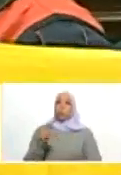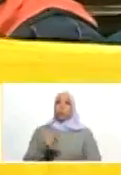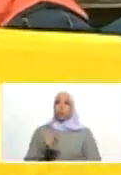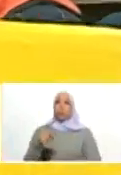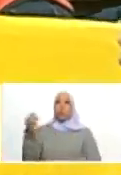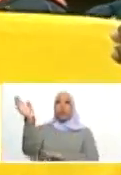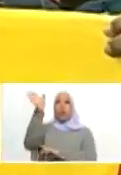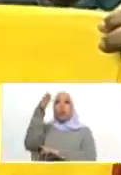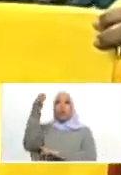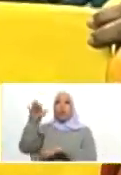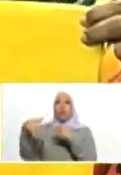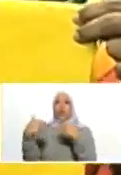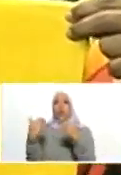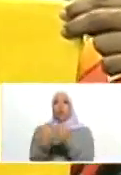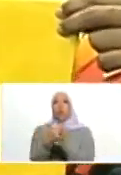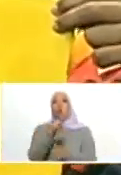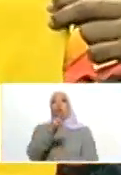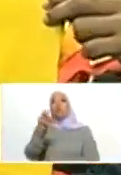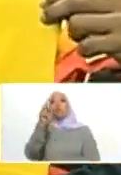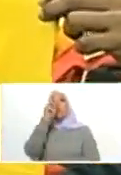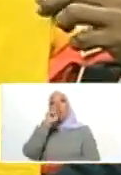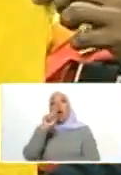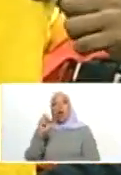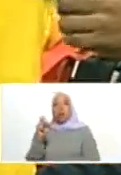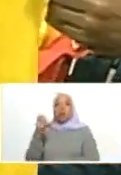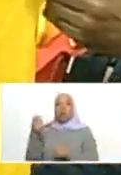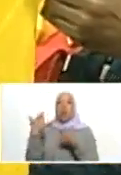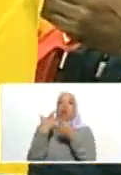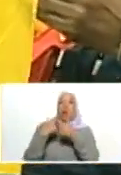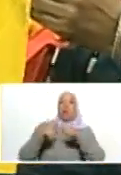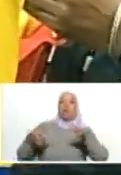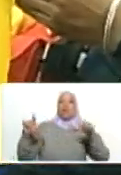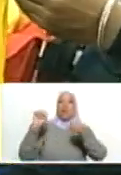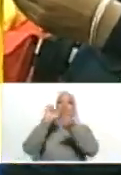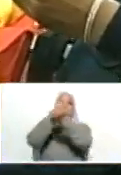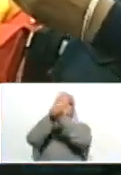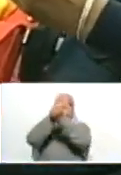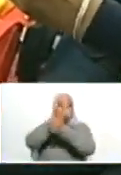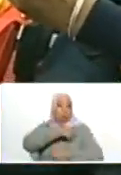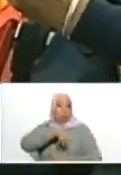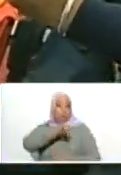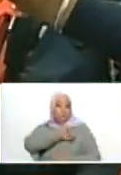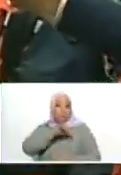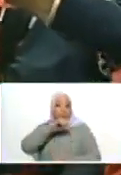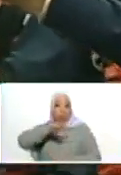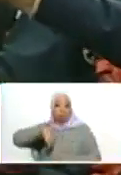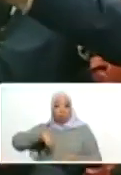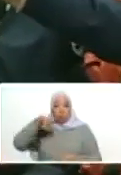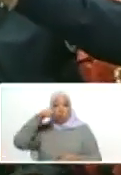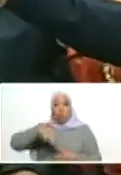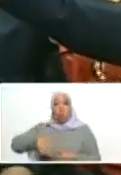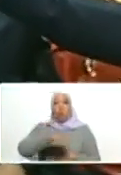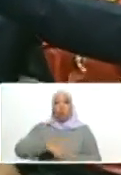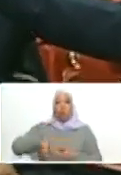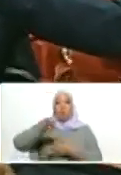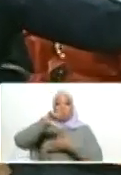salido, hace 200 años salió a liberar del esclavismo colonial a los pueblos de Sudamérica, y lo